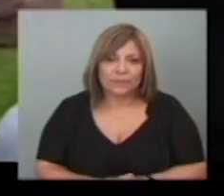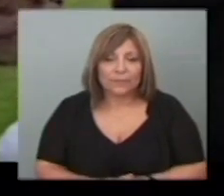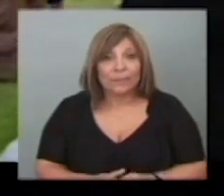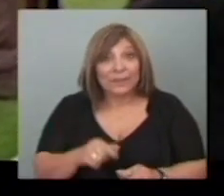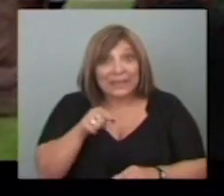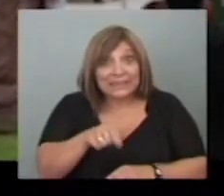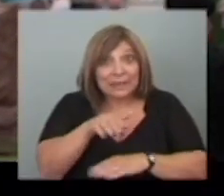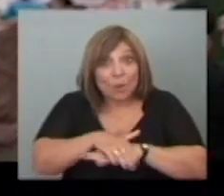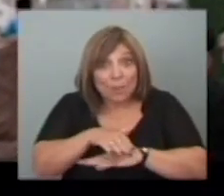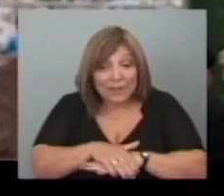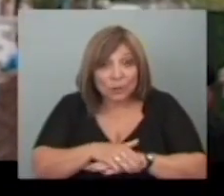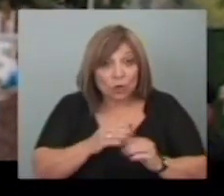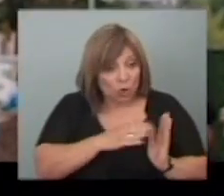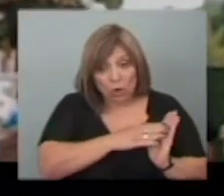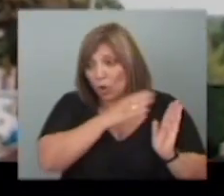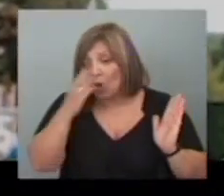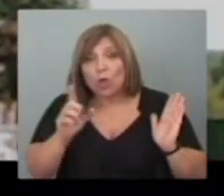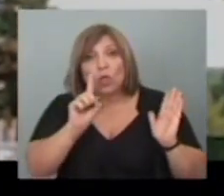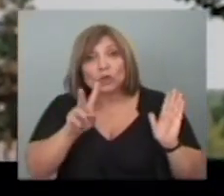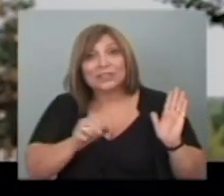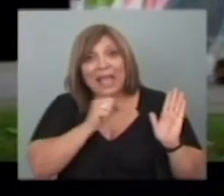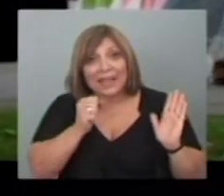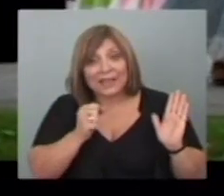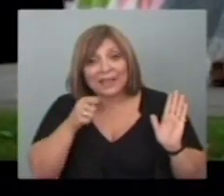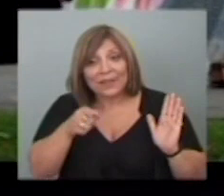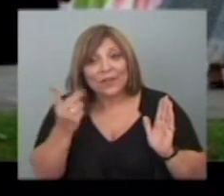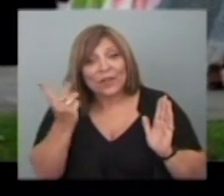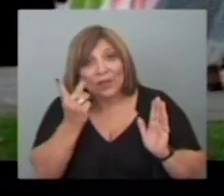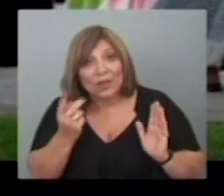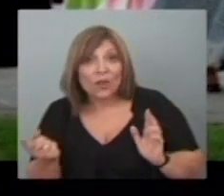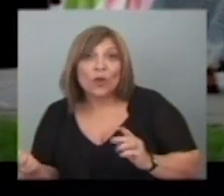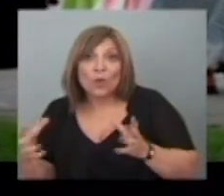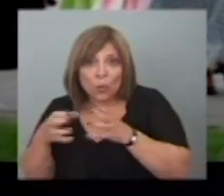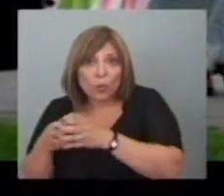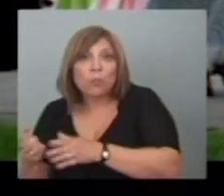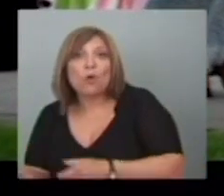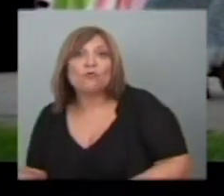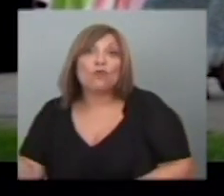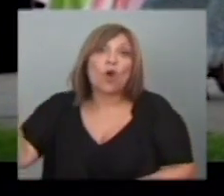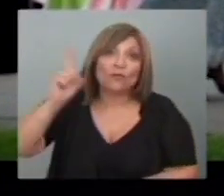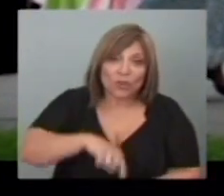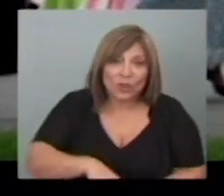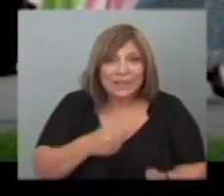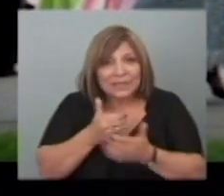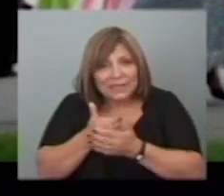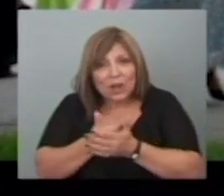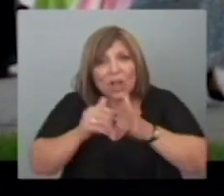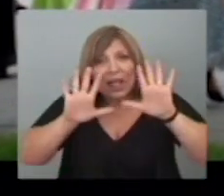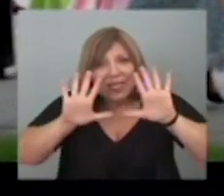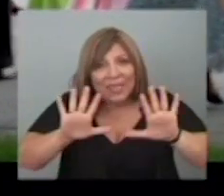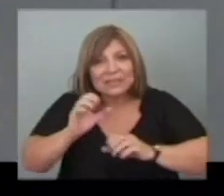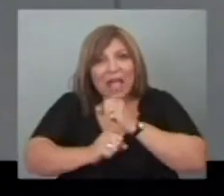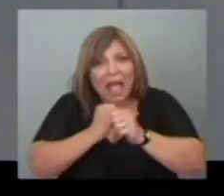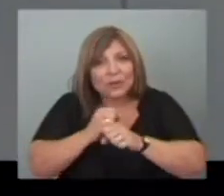De aquel momento pasaron 12 años. Hoy Silvia Fossati es vocera del grupo de retornados, después de vivir cerca de 10 años en